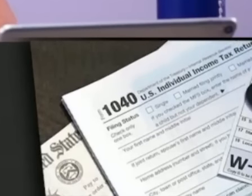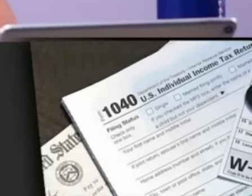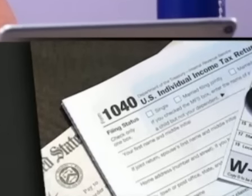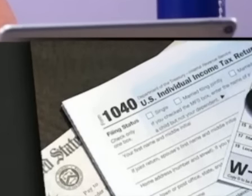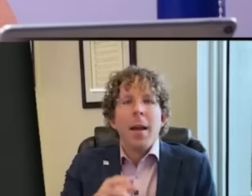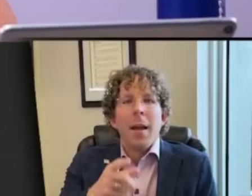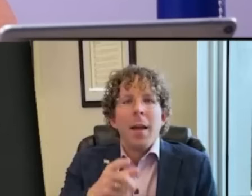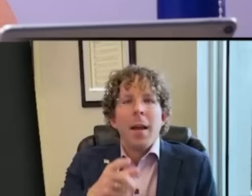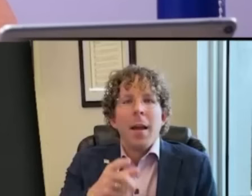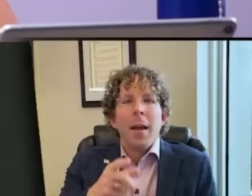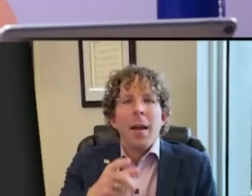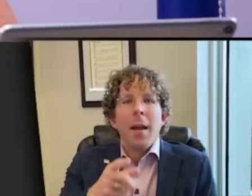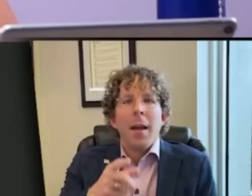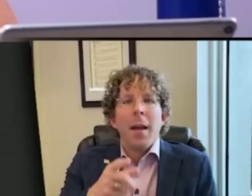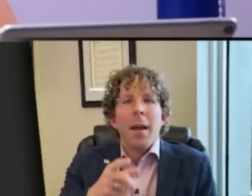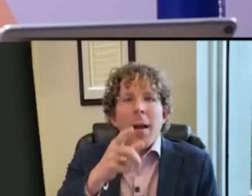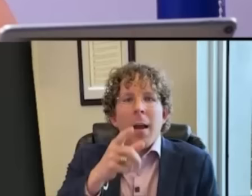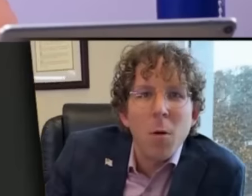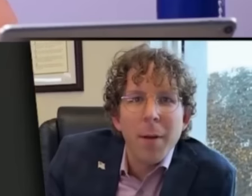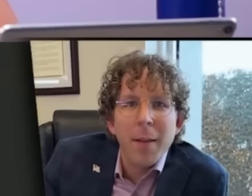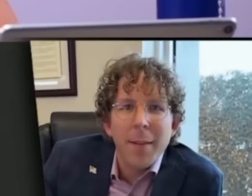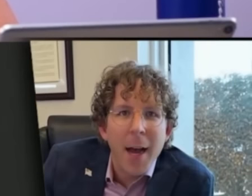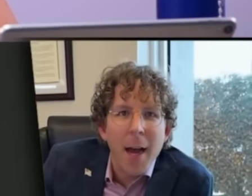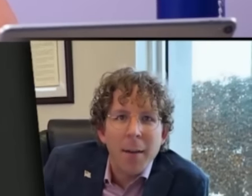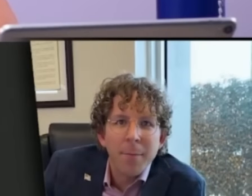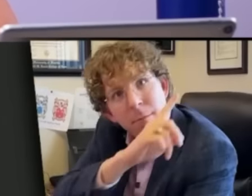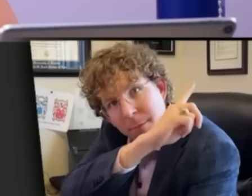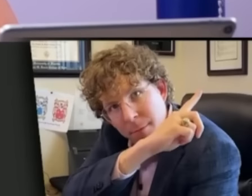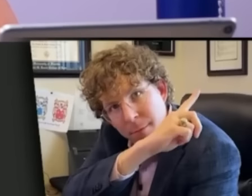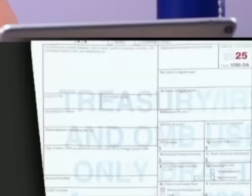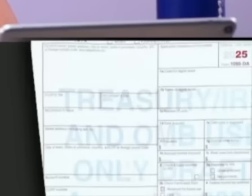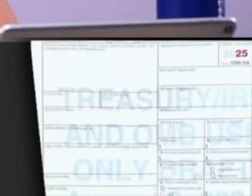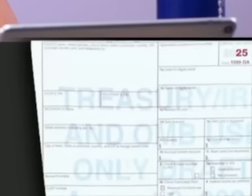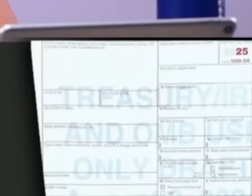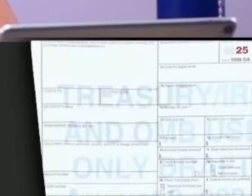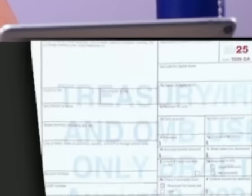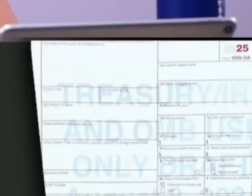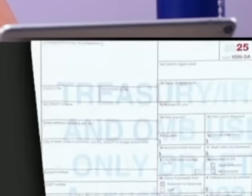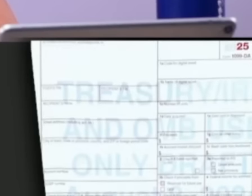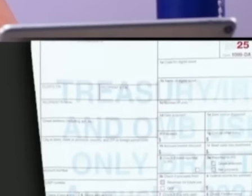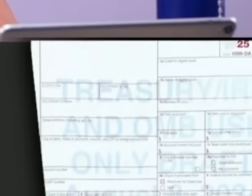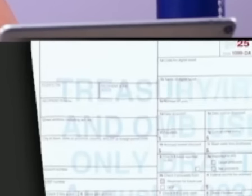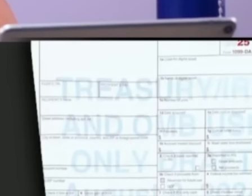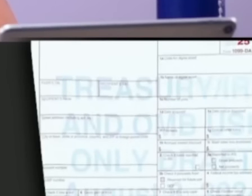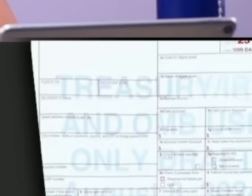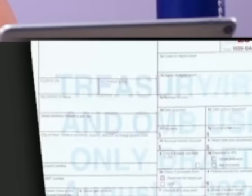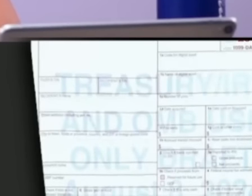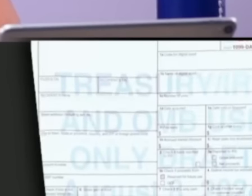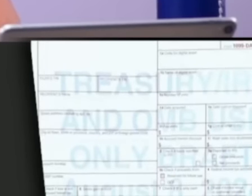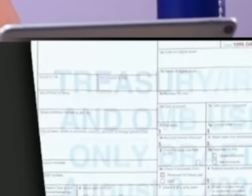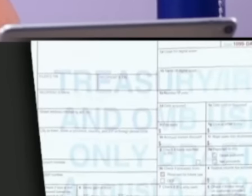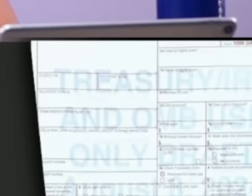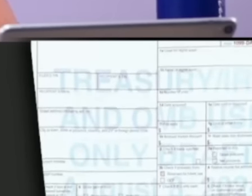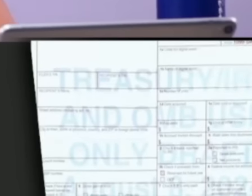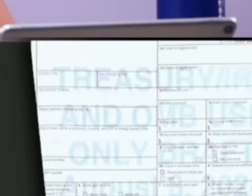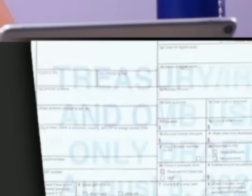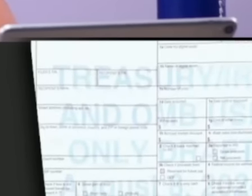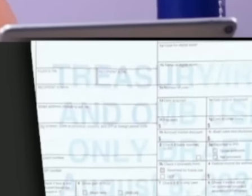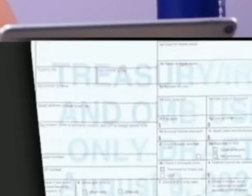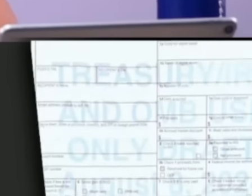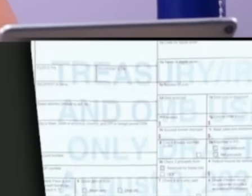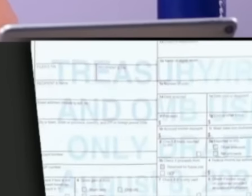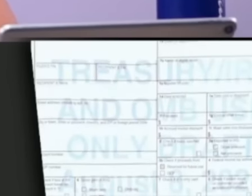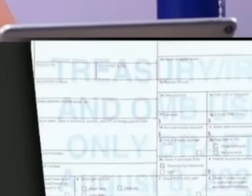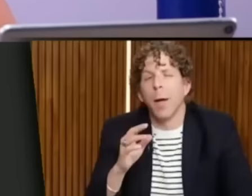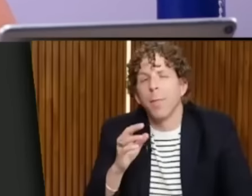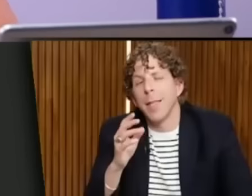eran altos productores de todo los terratenientes tenían miles de cabeza de ganado finca granja productiva y